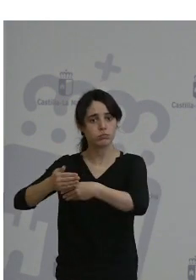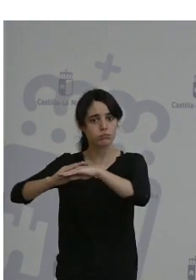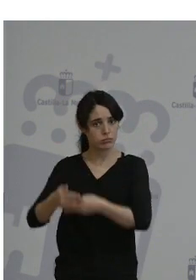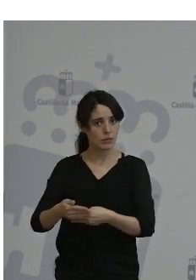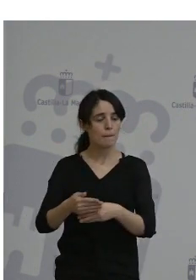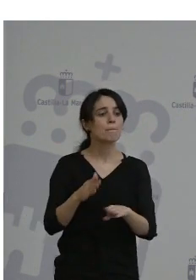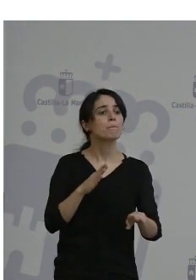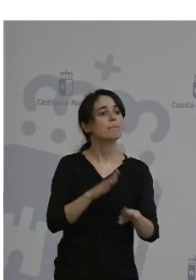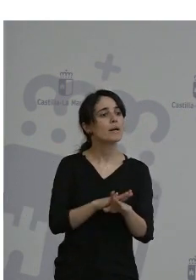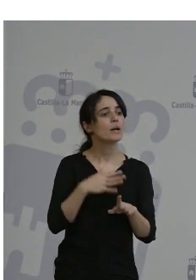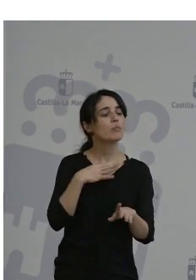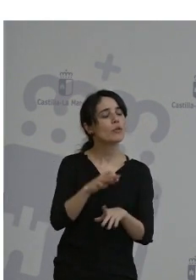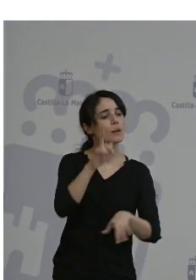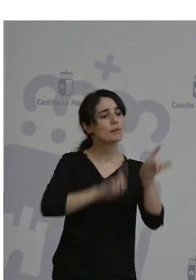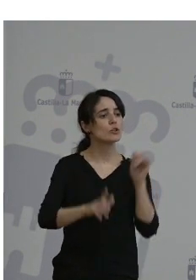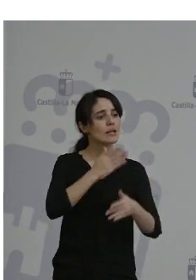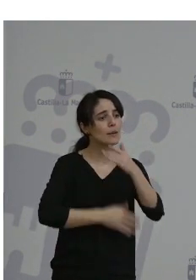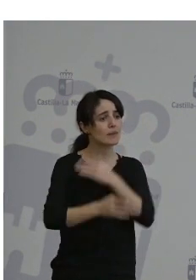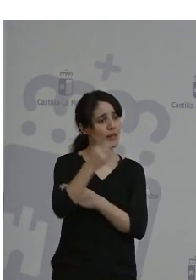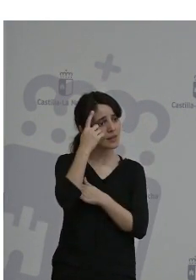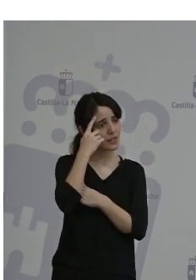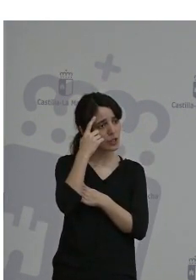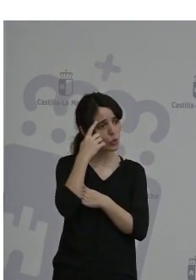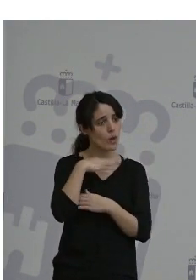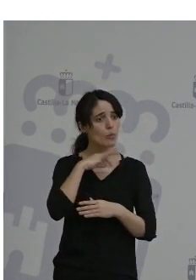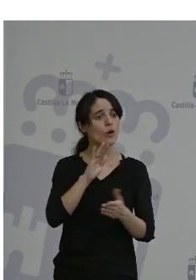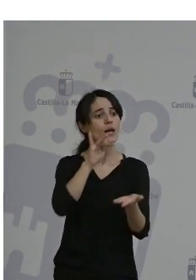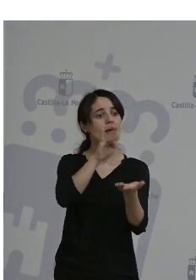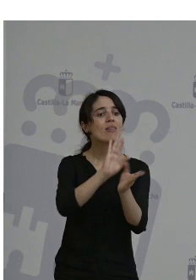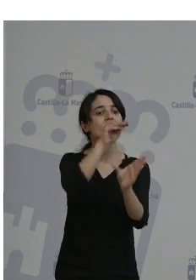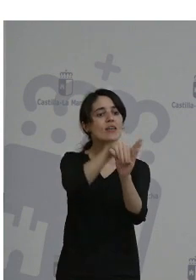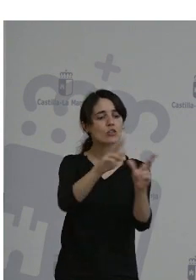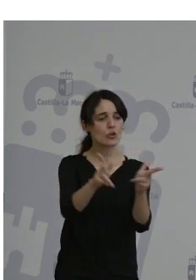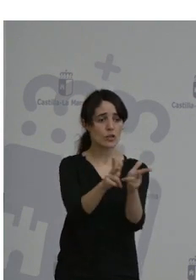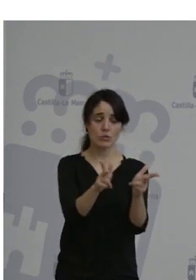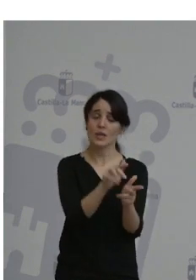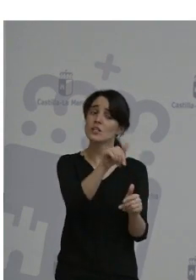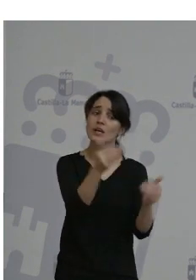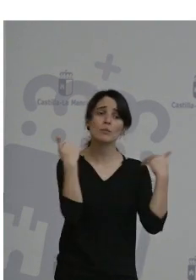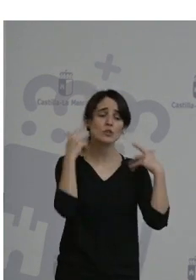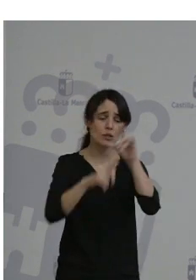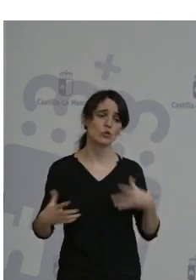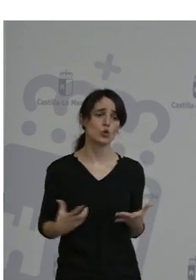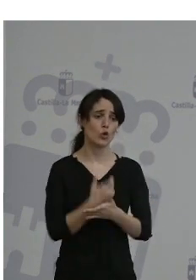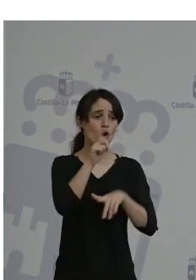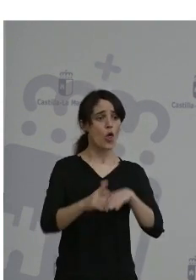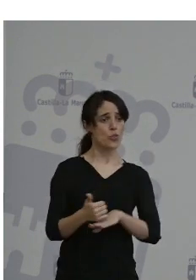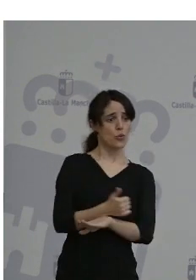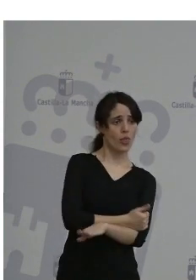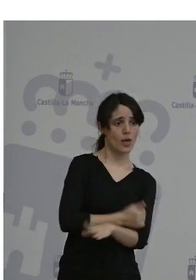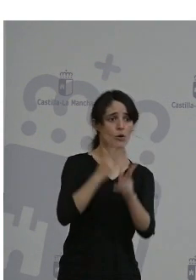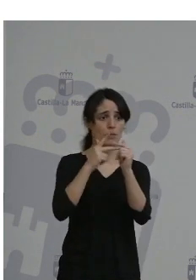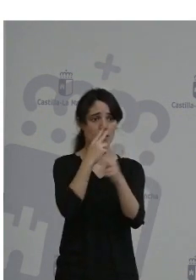de las personas con discapacidad intelectual, concierne a todos, ciudadanos, administraciones públicas,